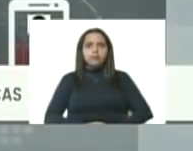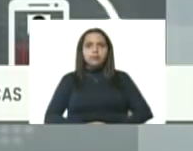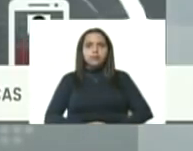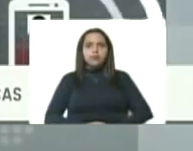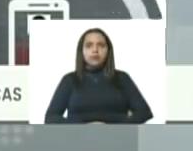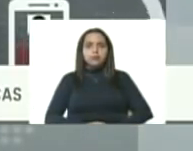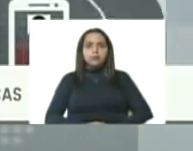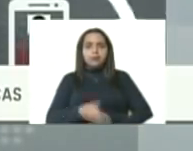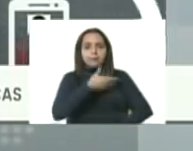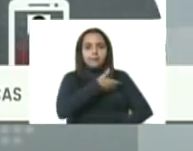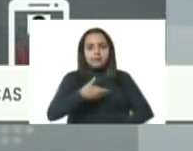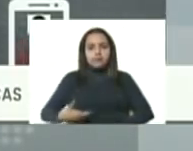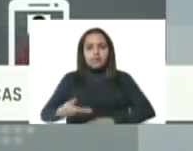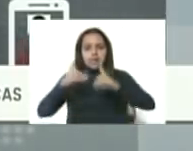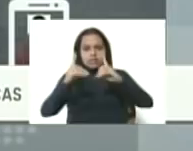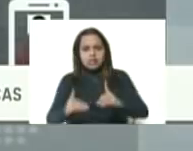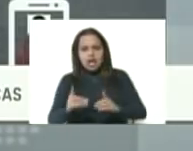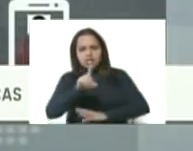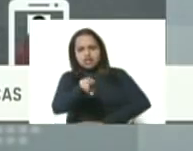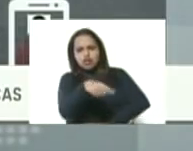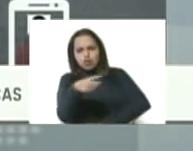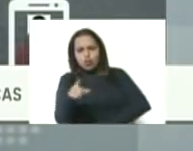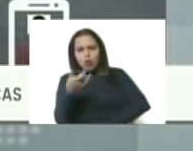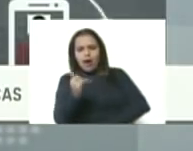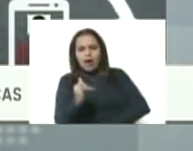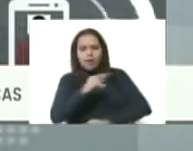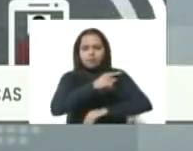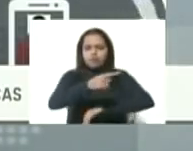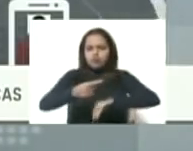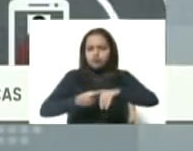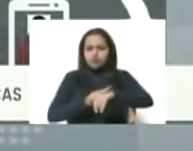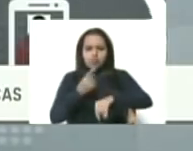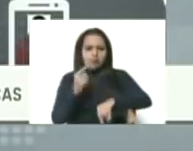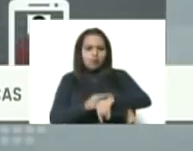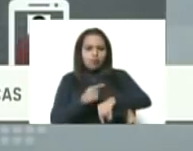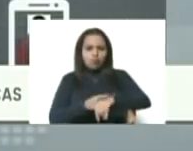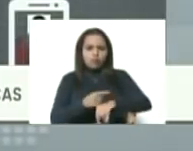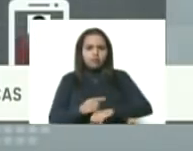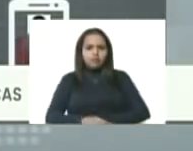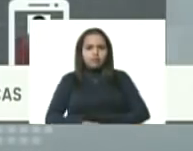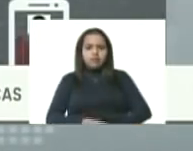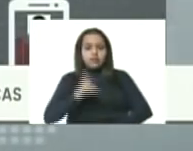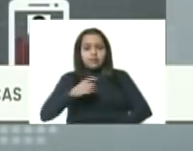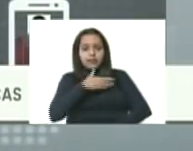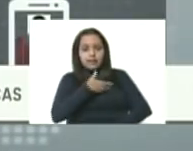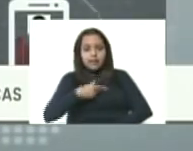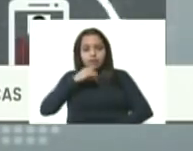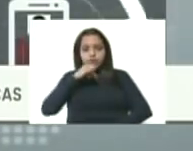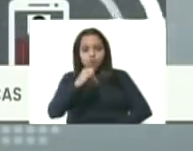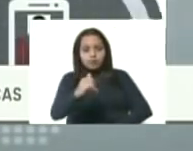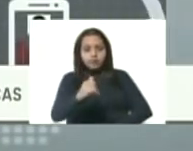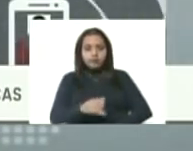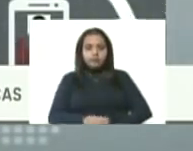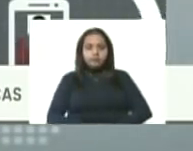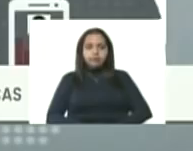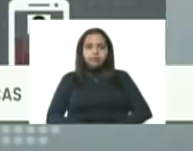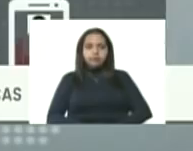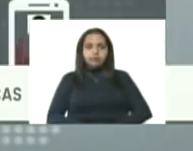que el presidente decida en las próximas horas. También queríamos informar, Julio, que